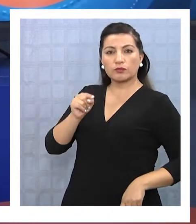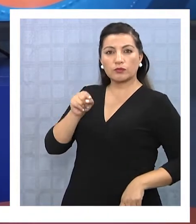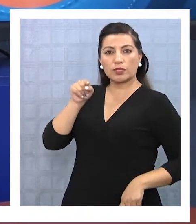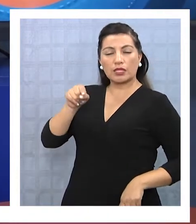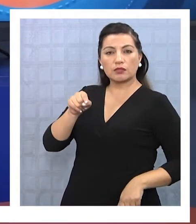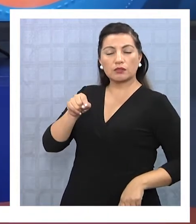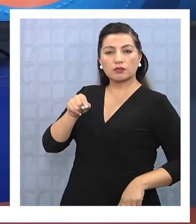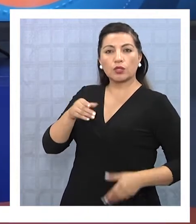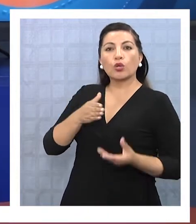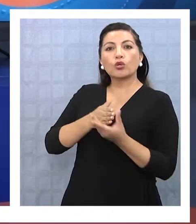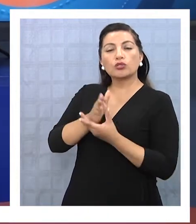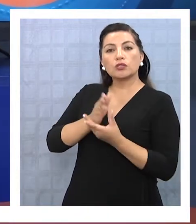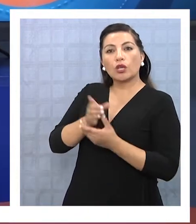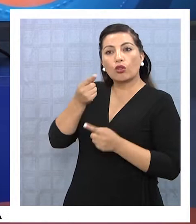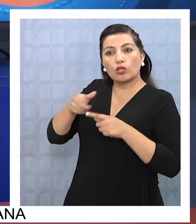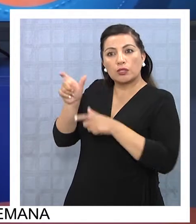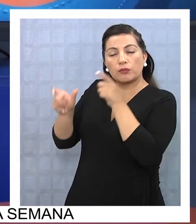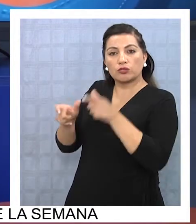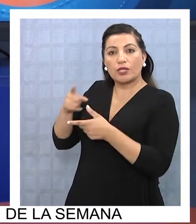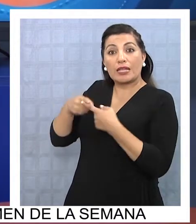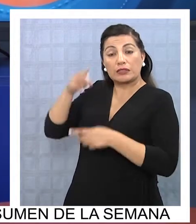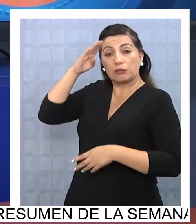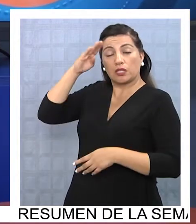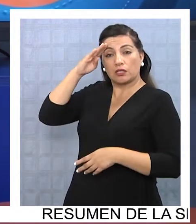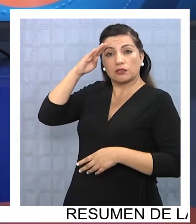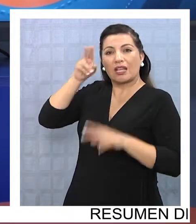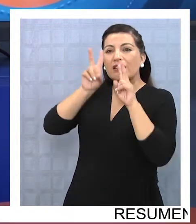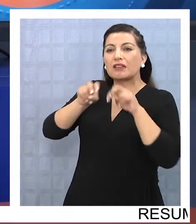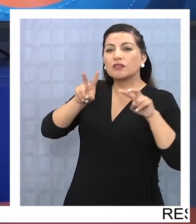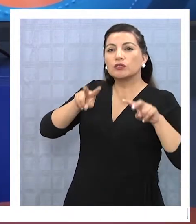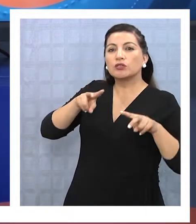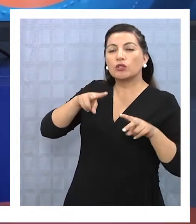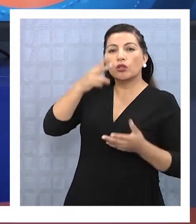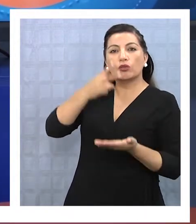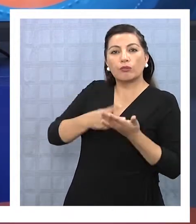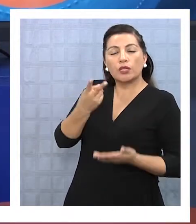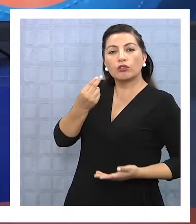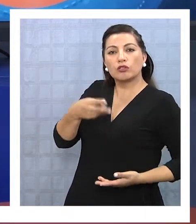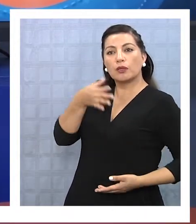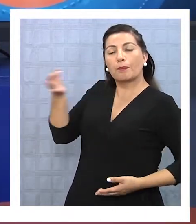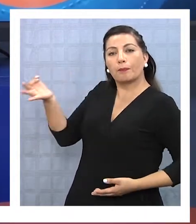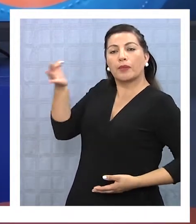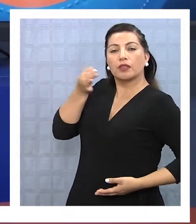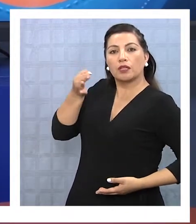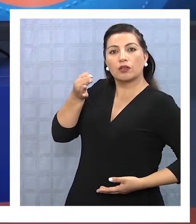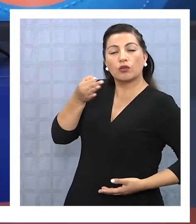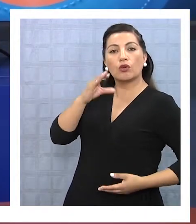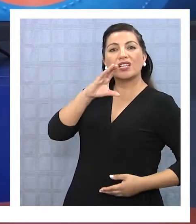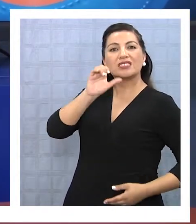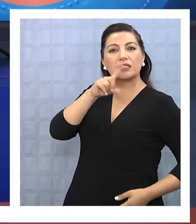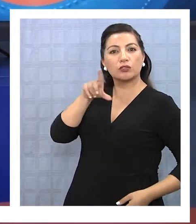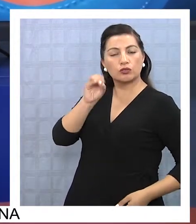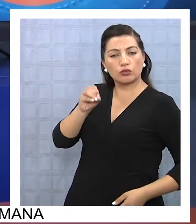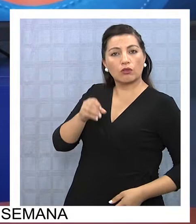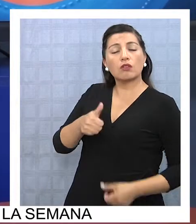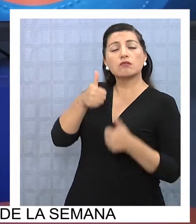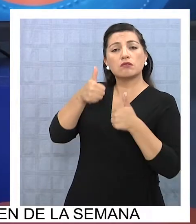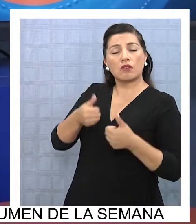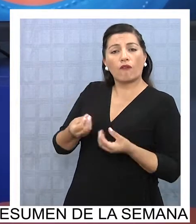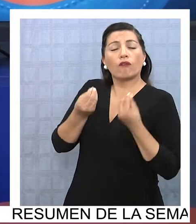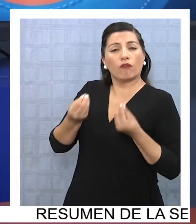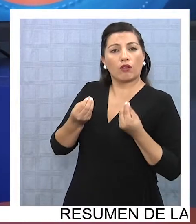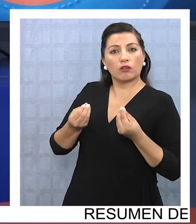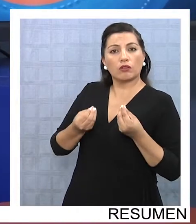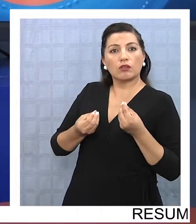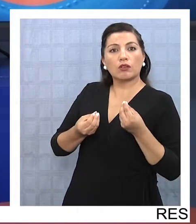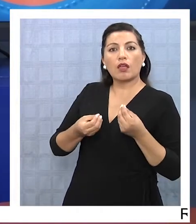el Consejo de Expertos que revisó el censo del 2012 concluyó de que el censo era útil, que con